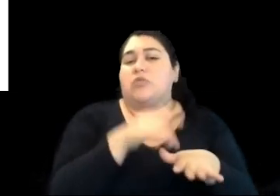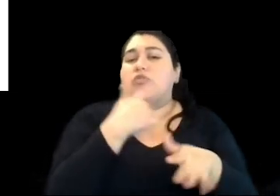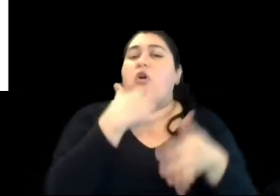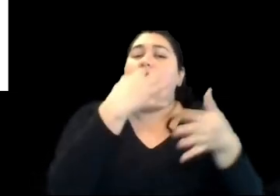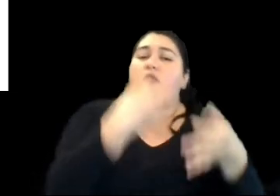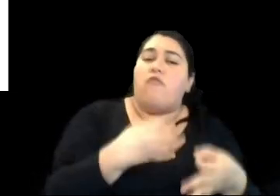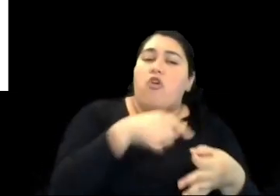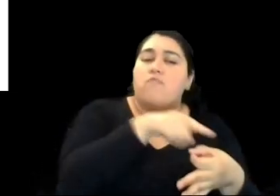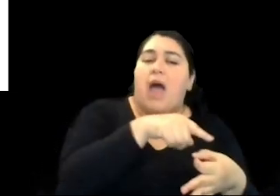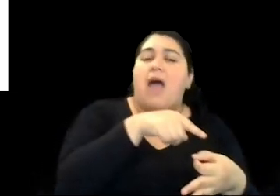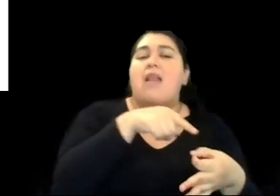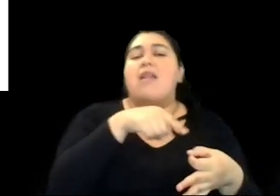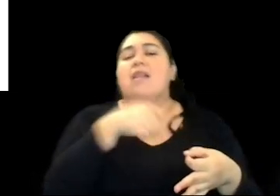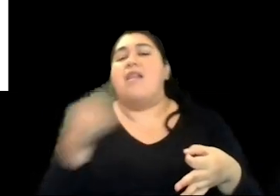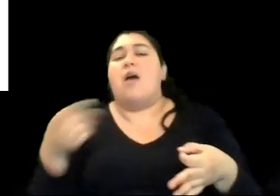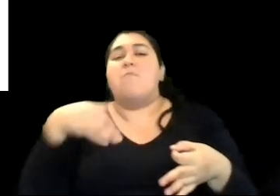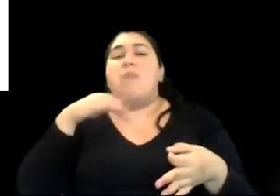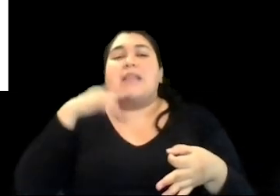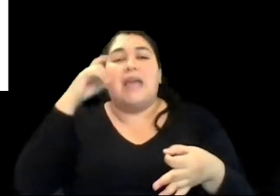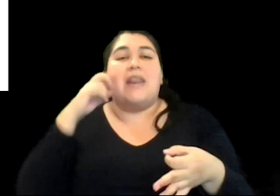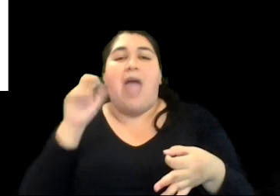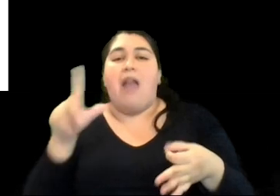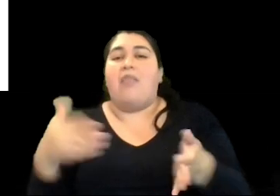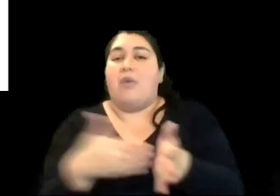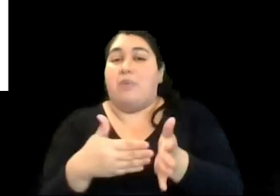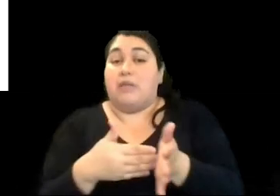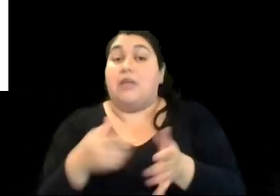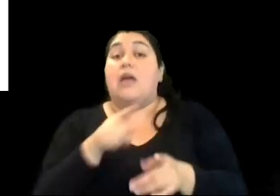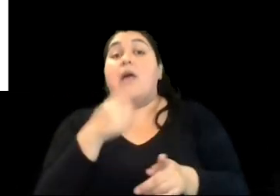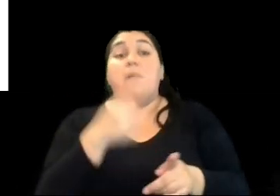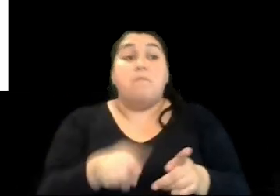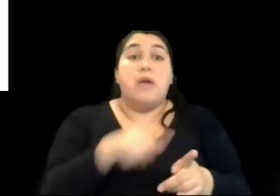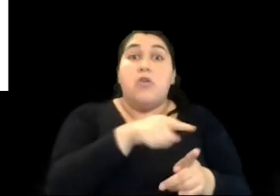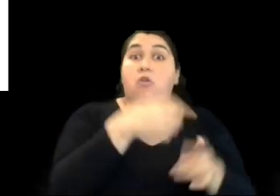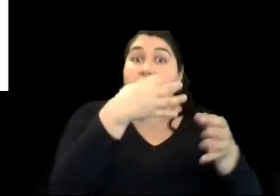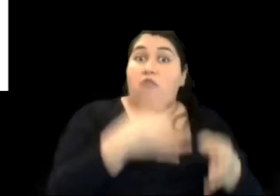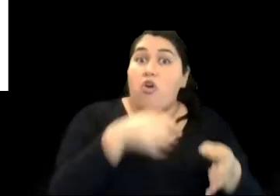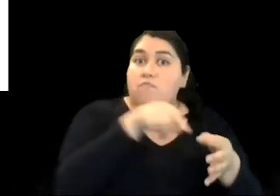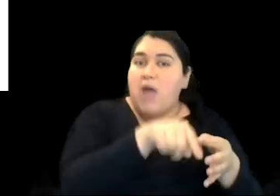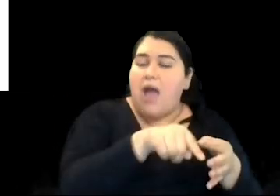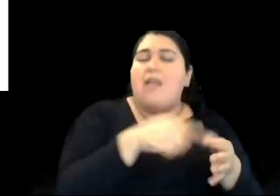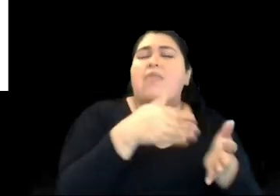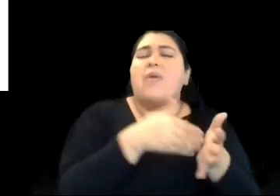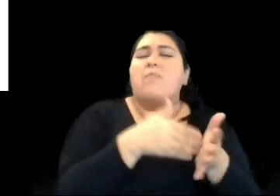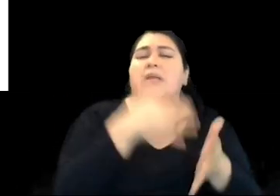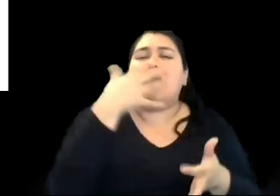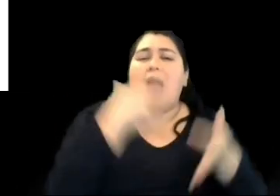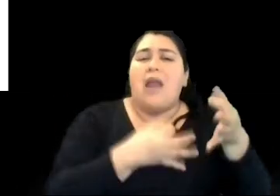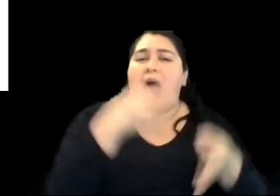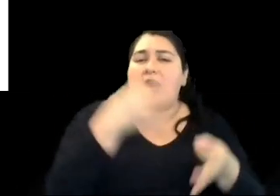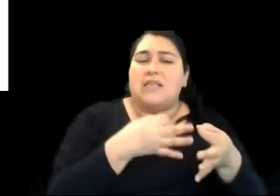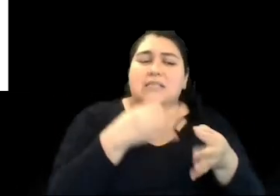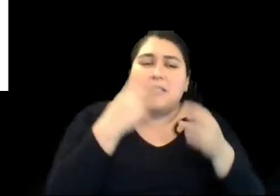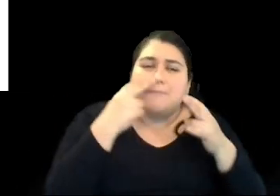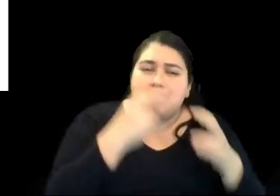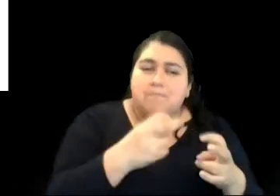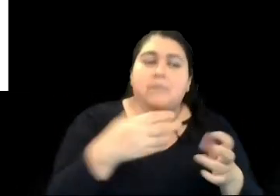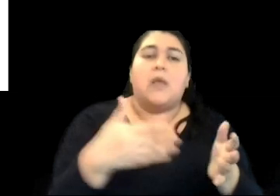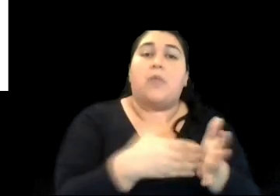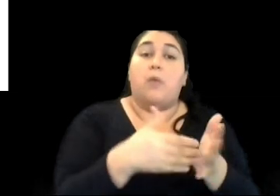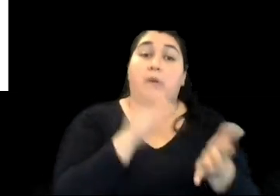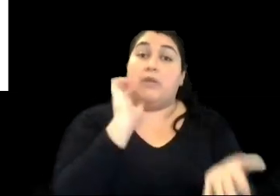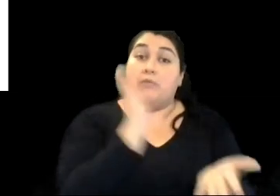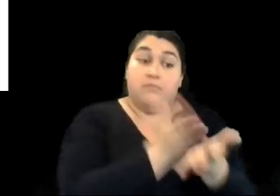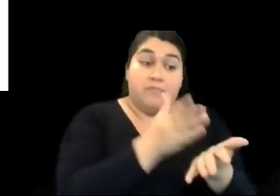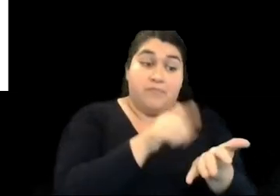materiales. Pero en las formales tenemos que abrir un nuevo esquema de análisis porque tenemos que ver si esa obligación que dio origen a